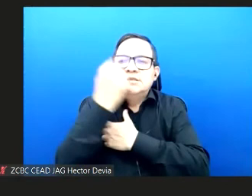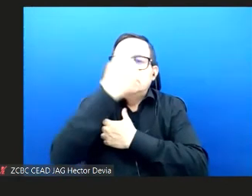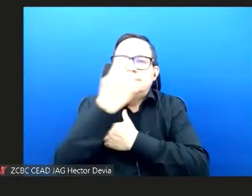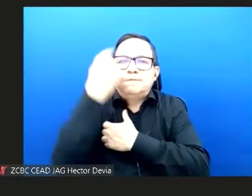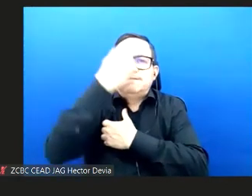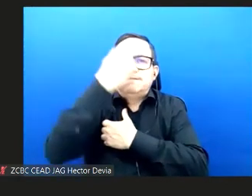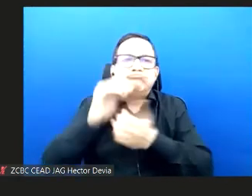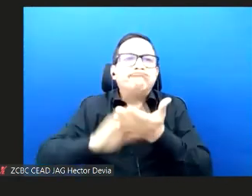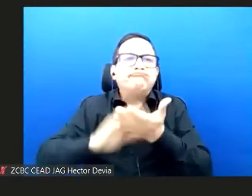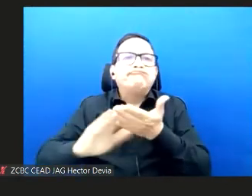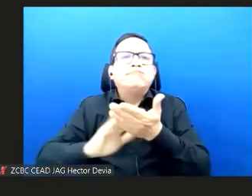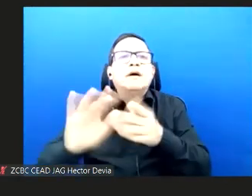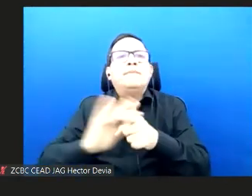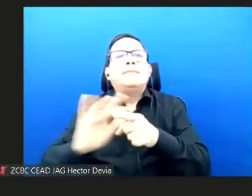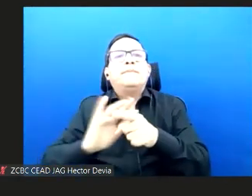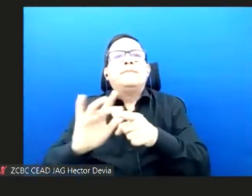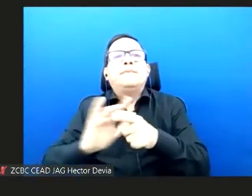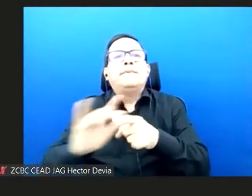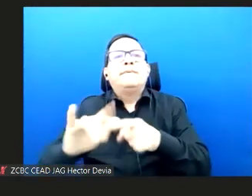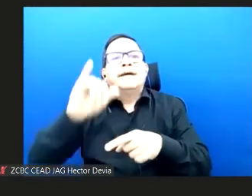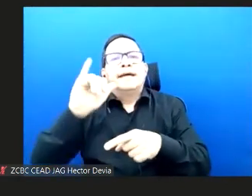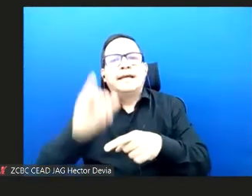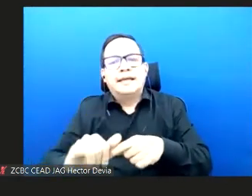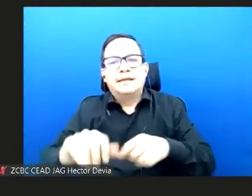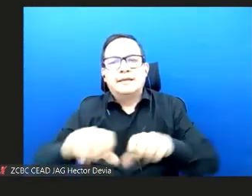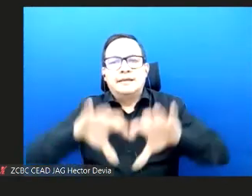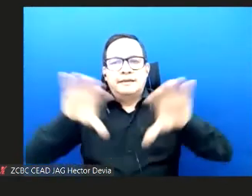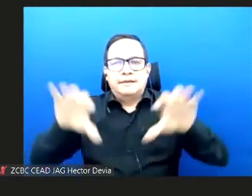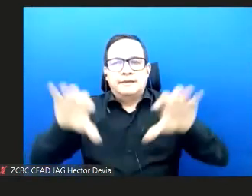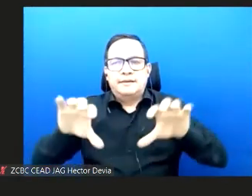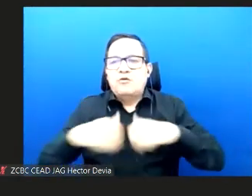esas operaciones. Vamos a mirar cómo se hace.